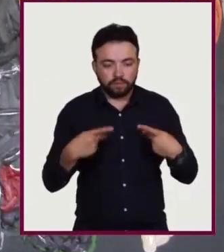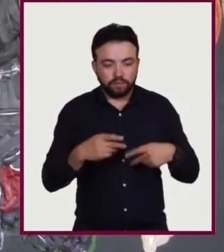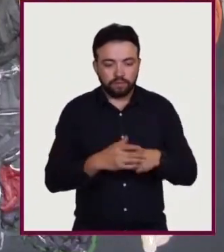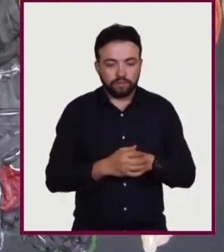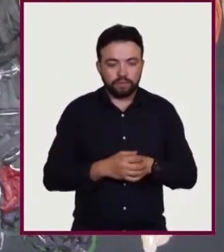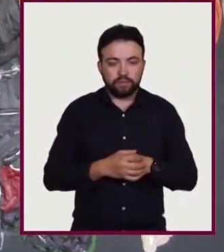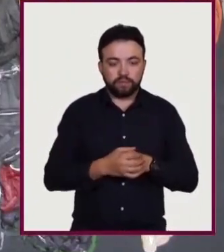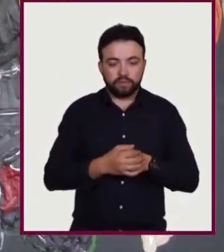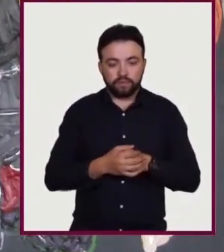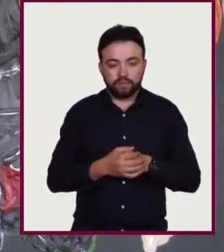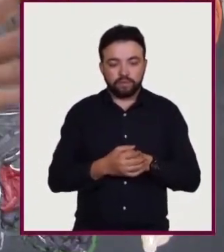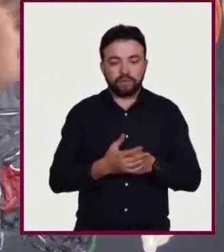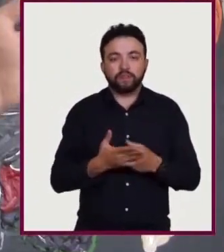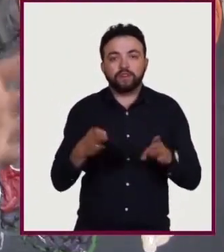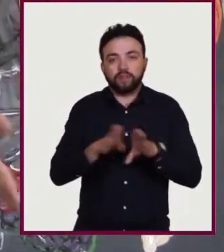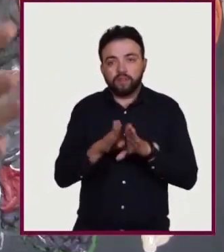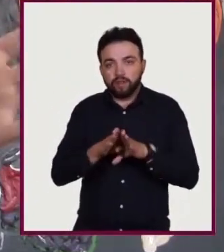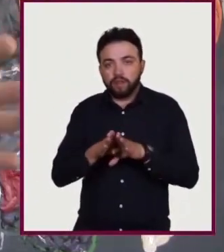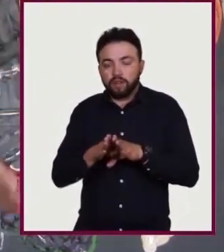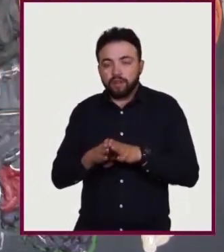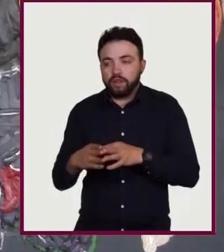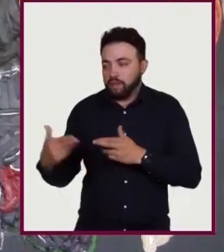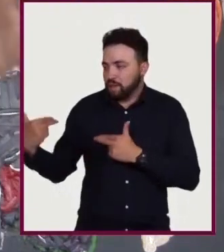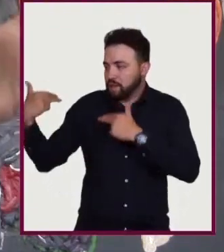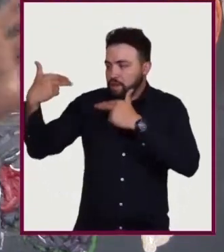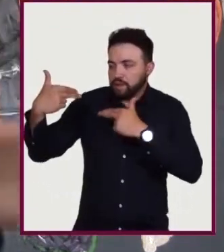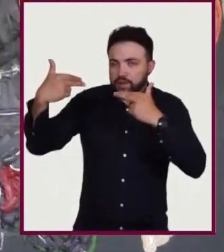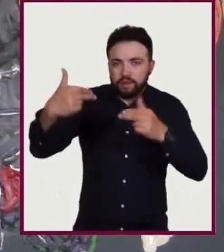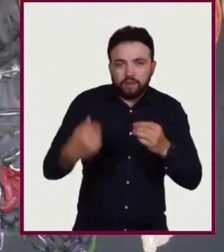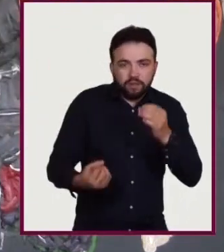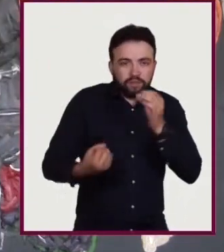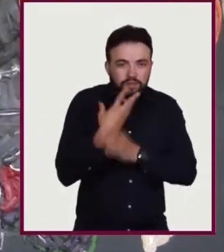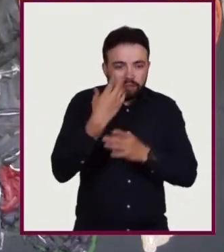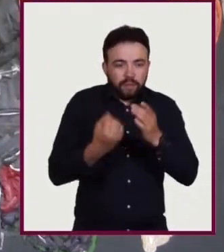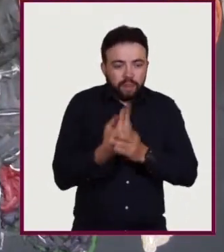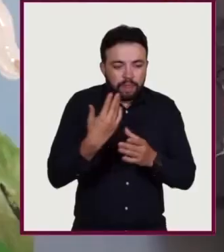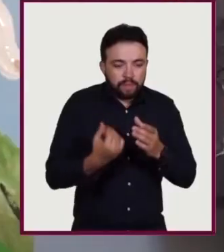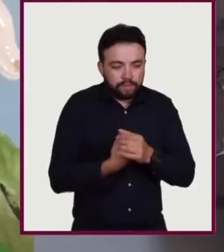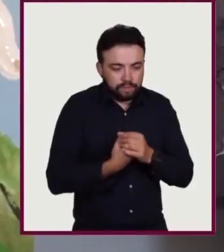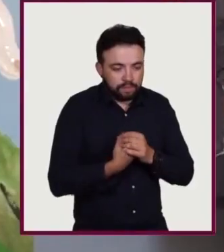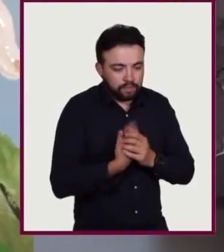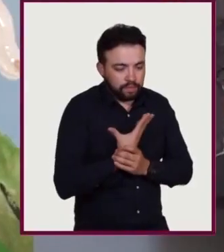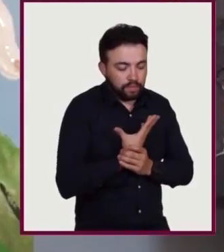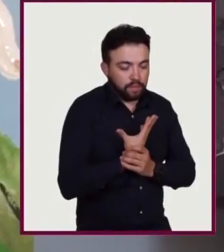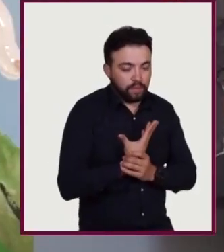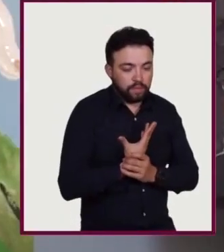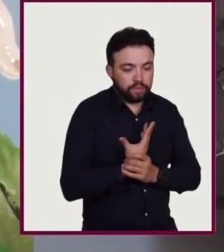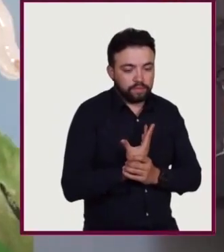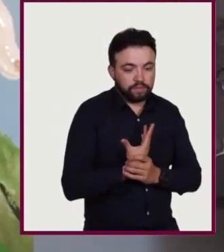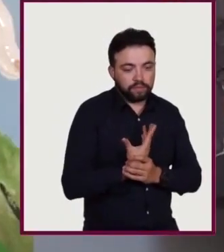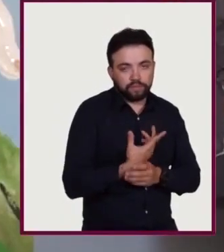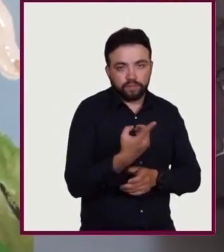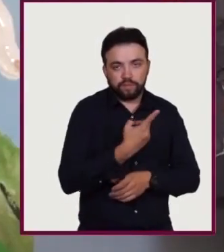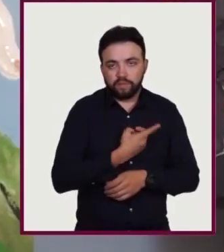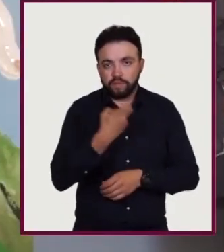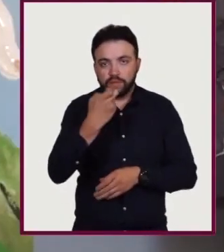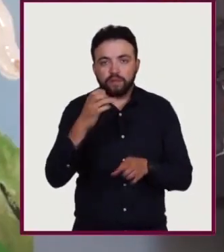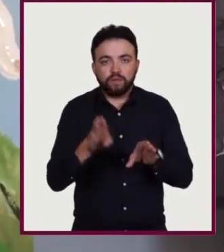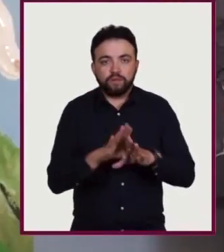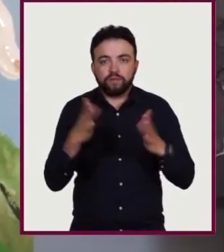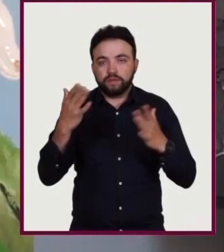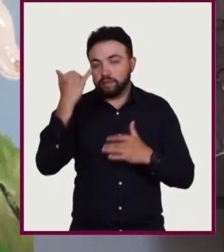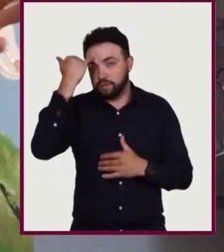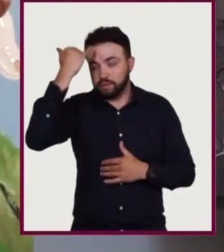digamos, hablar de términos generacionales o tendencias que abarcan un grupo de personas. Y es solo eso, hacer como idea